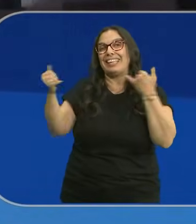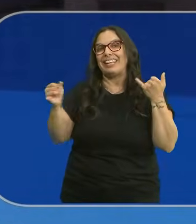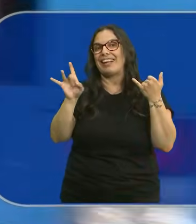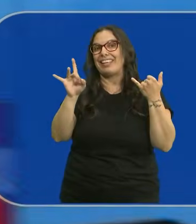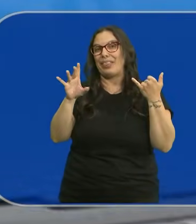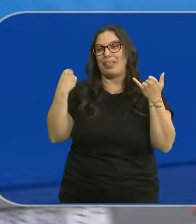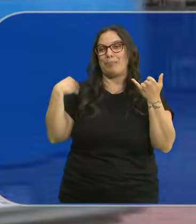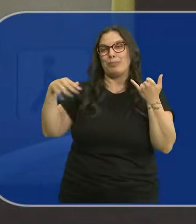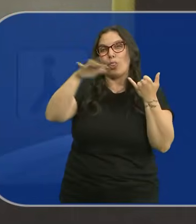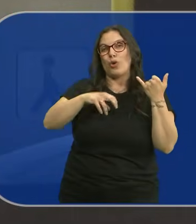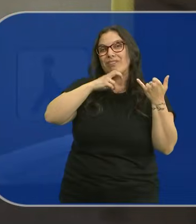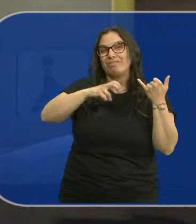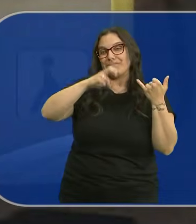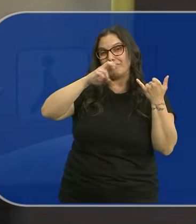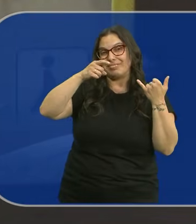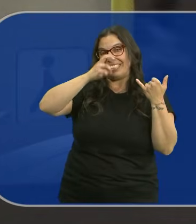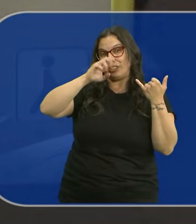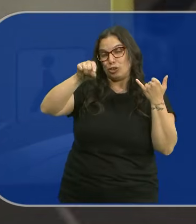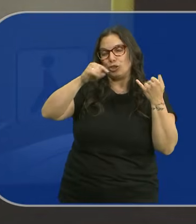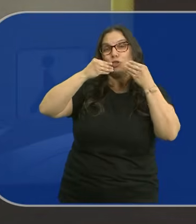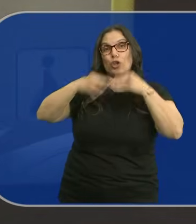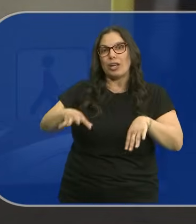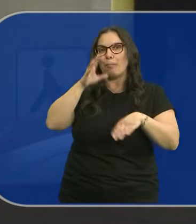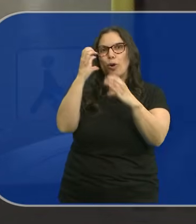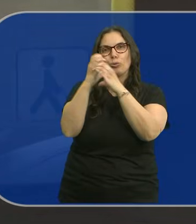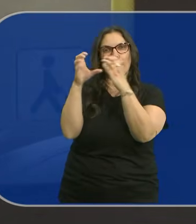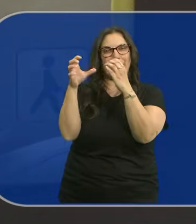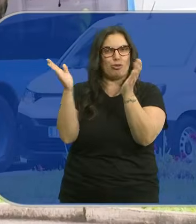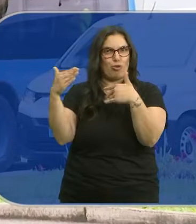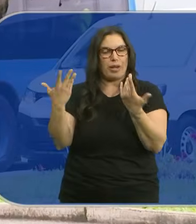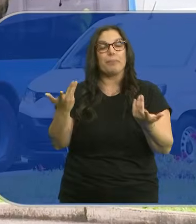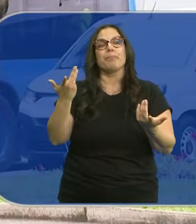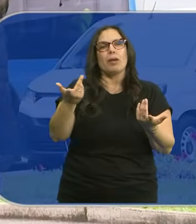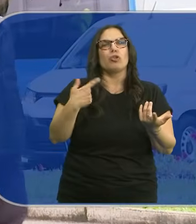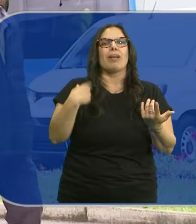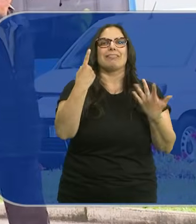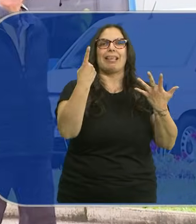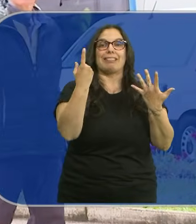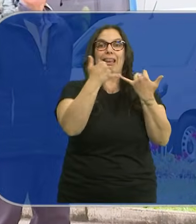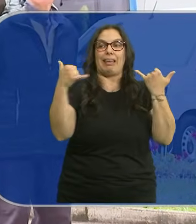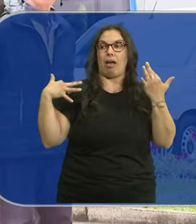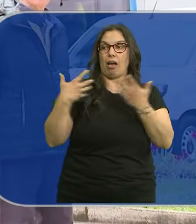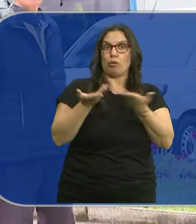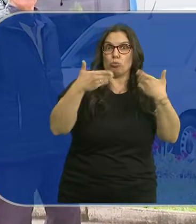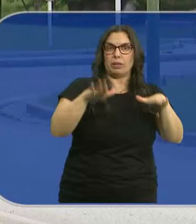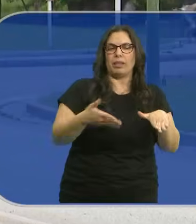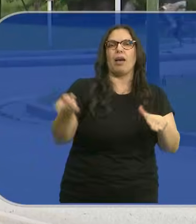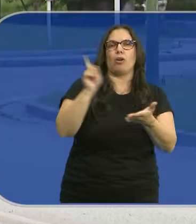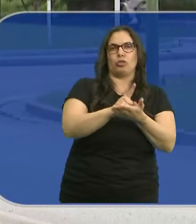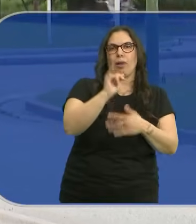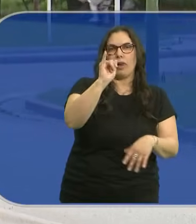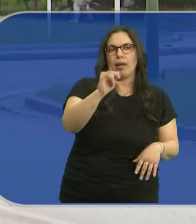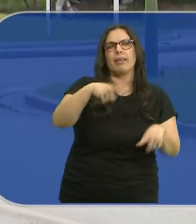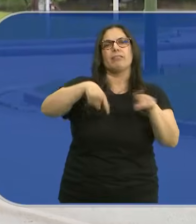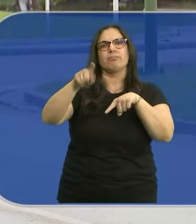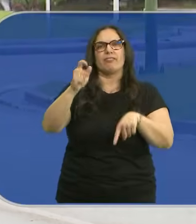histórico, que sigue afectada por la falta de minibuses. Con estos refuerzos se recuperan las 6 líneas de autobús suspendidas y también las frecuencias